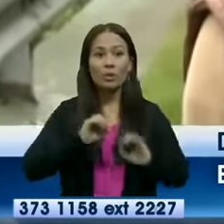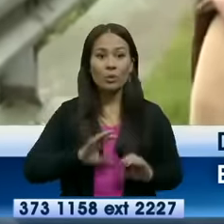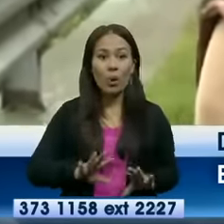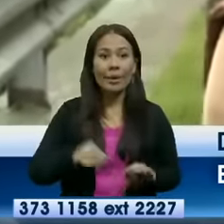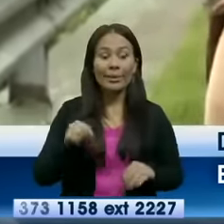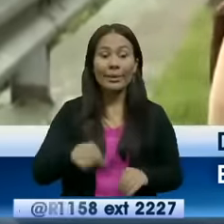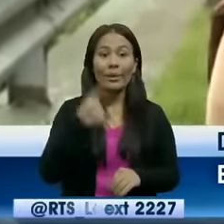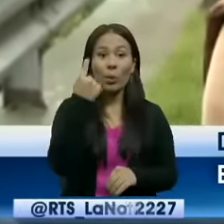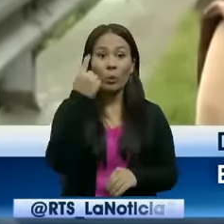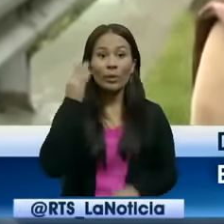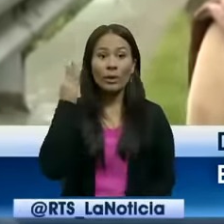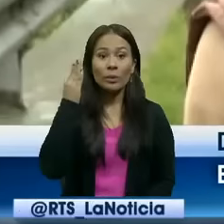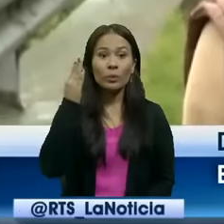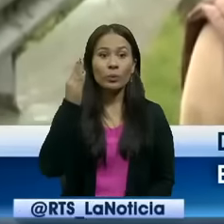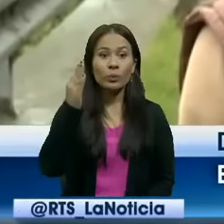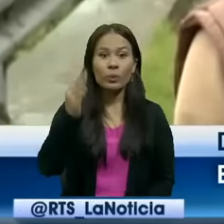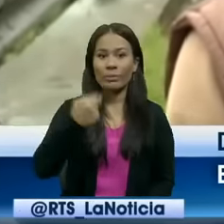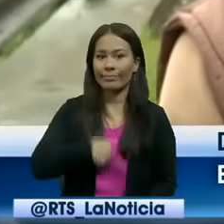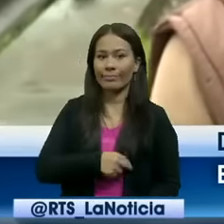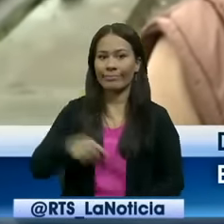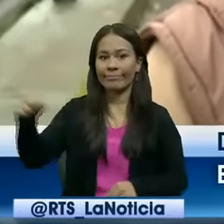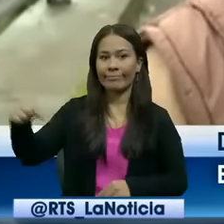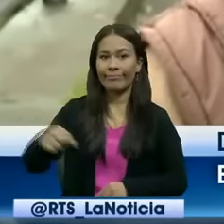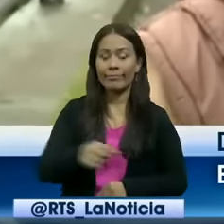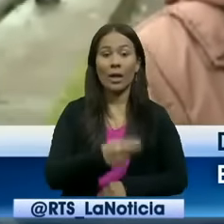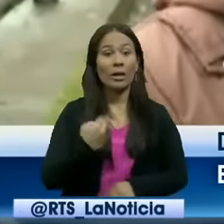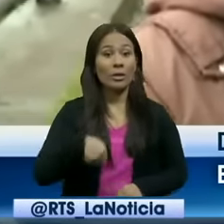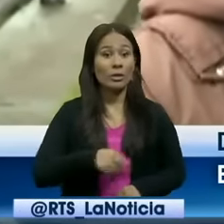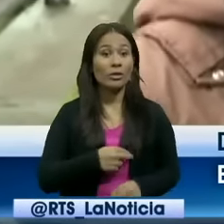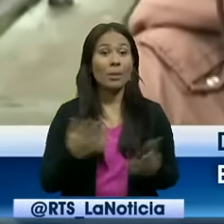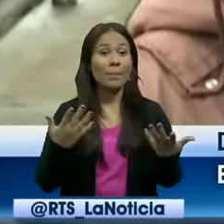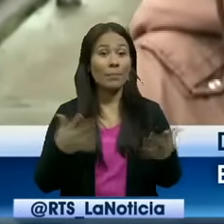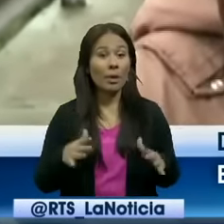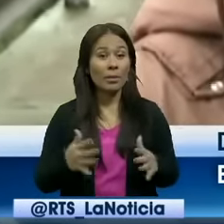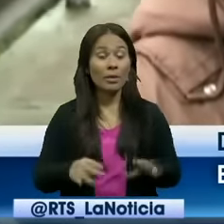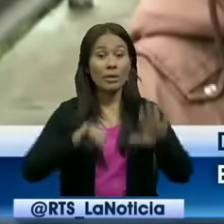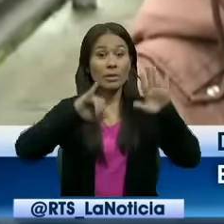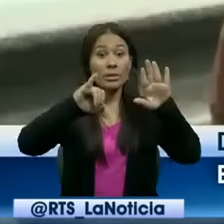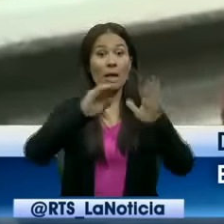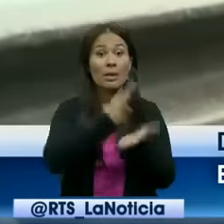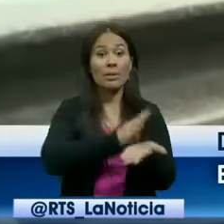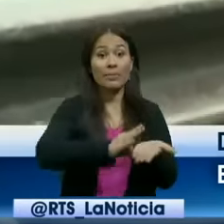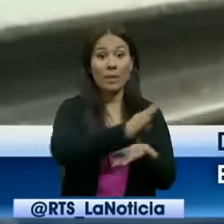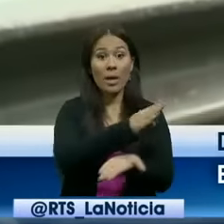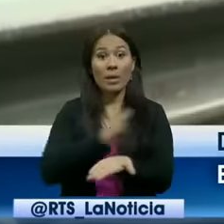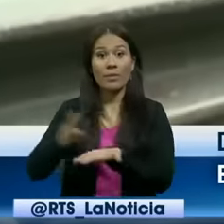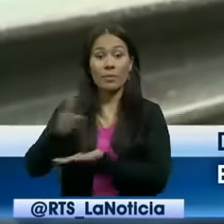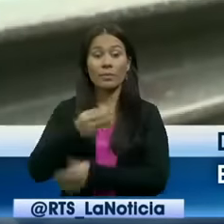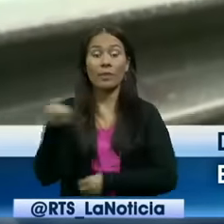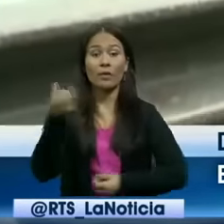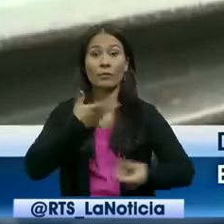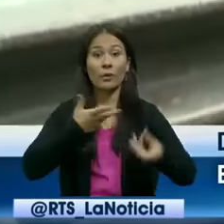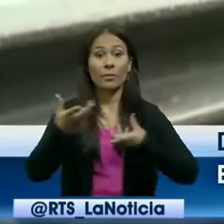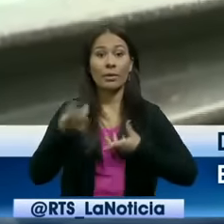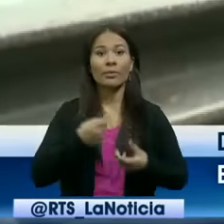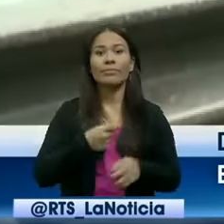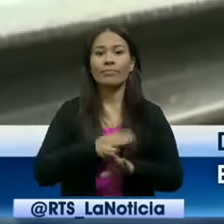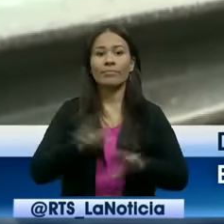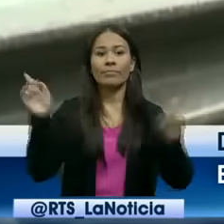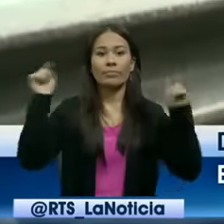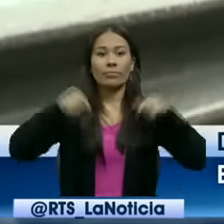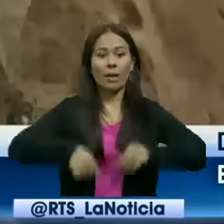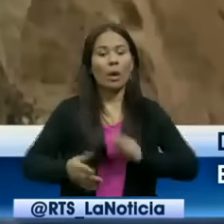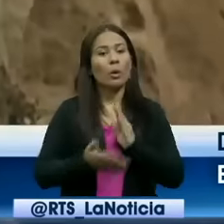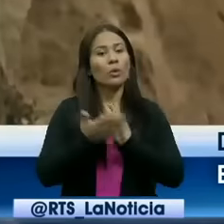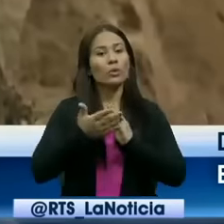de acceso que nosotros tenemos. Somos alrededor de 6 barrios. Ellos aseguran que ya se ha pedido la intervención o